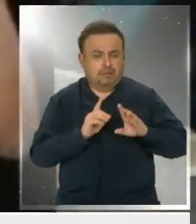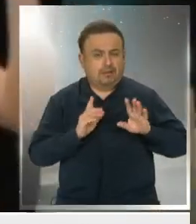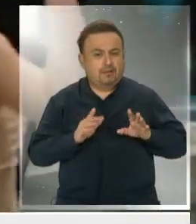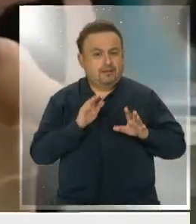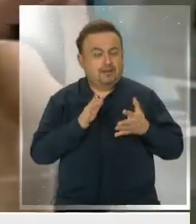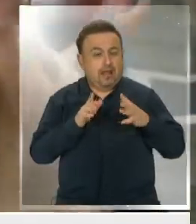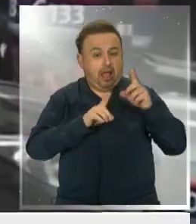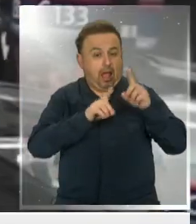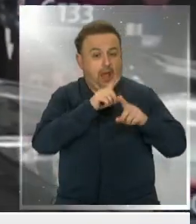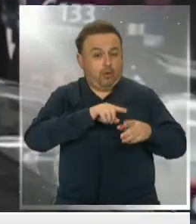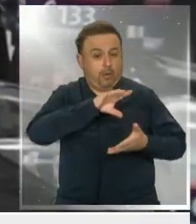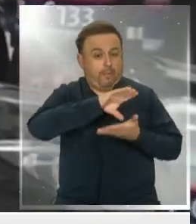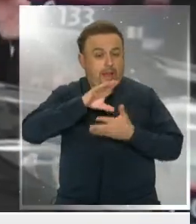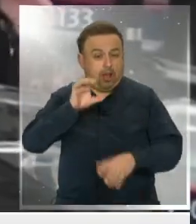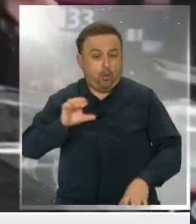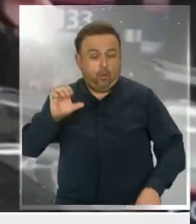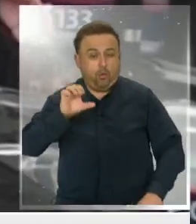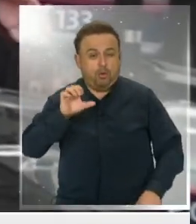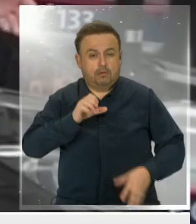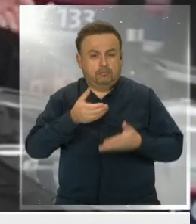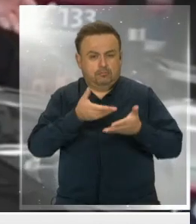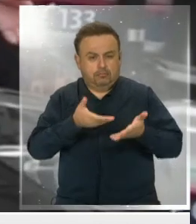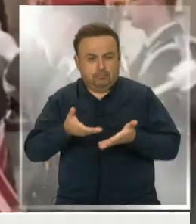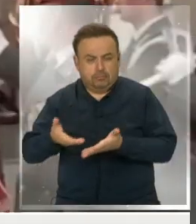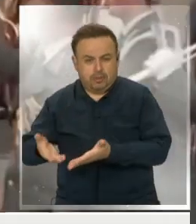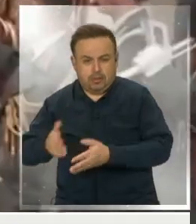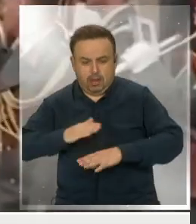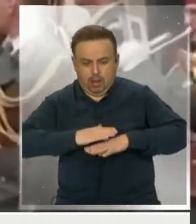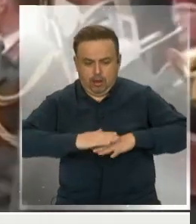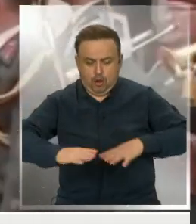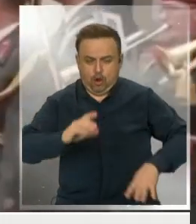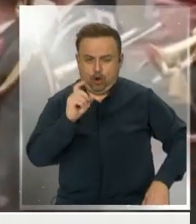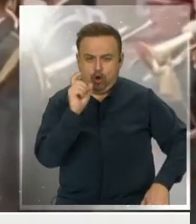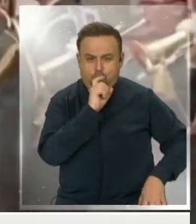donde hasta en algunos países de Europa lo recibían con alfombra roja.